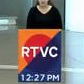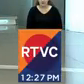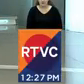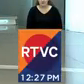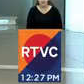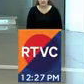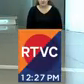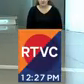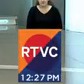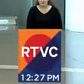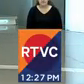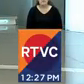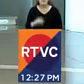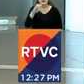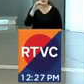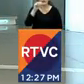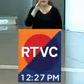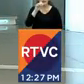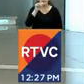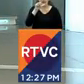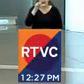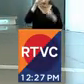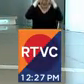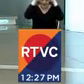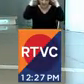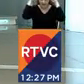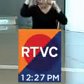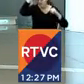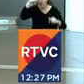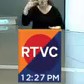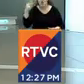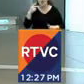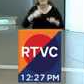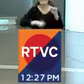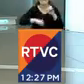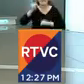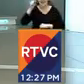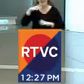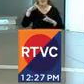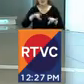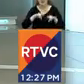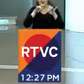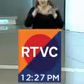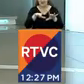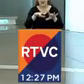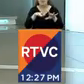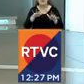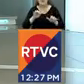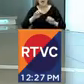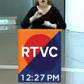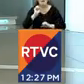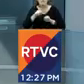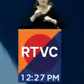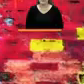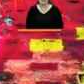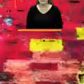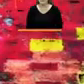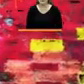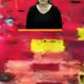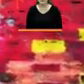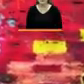Juan Sebastián Cabal y Robert Farah se estrenaron con victoria en el Abierto de Australia y avanzaron a la segunda ronda. La